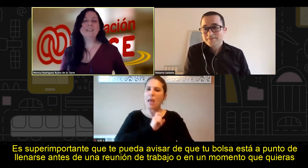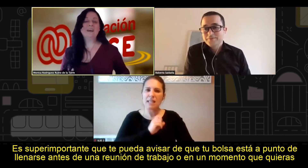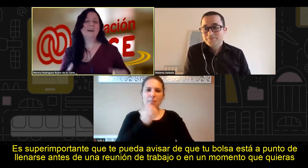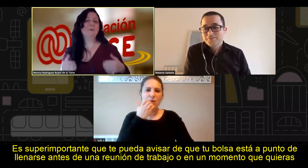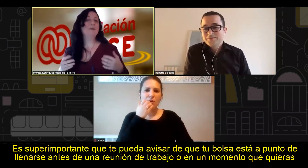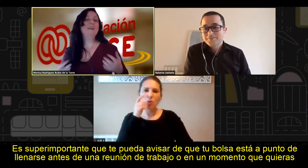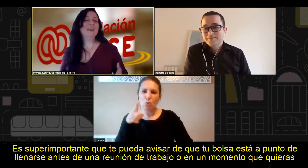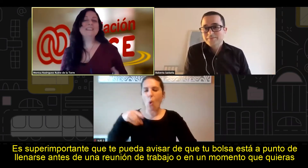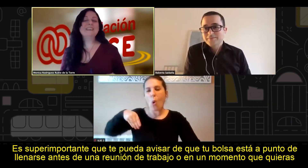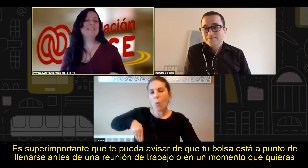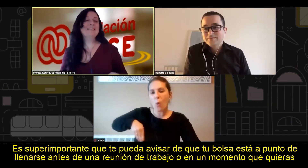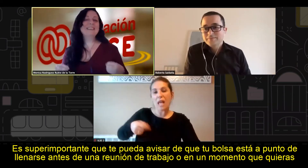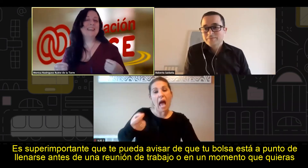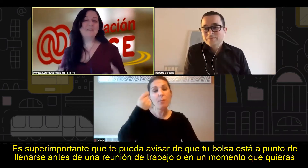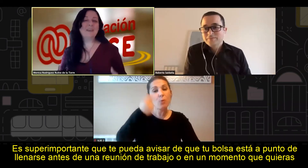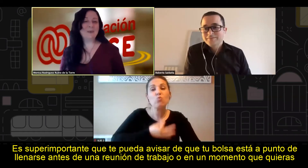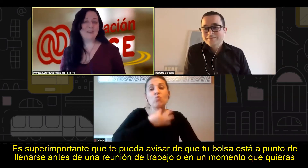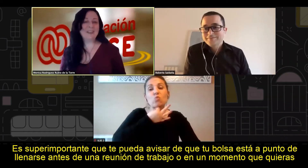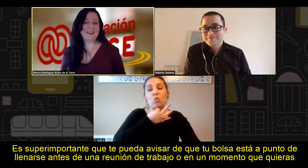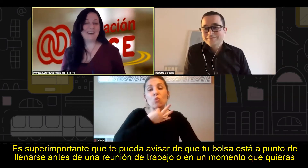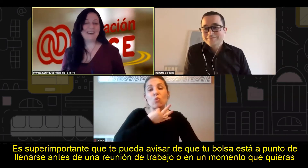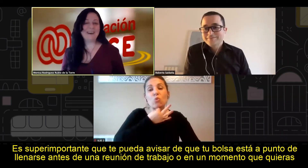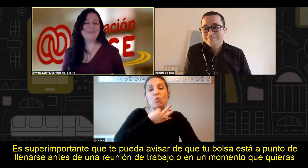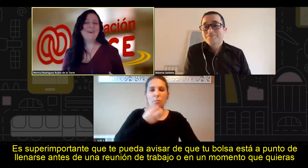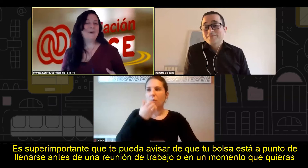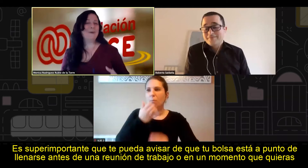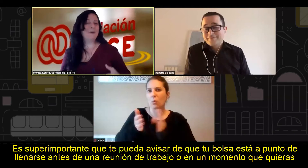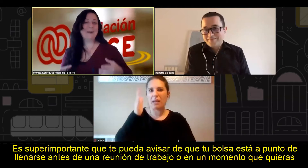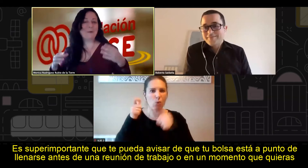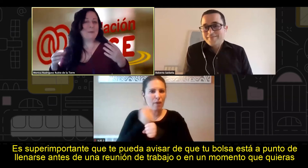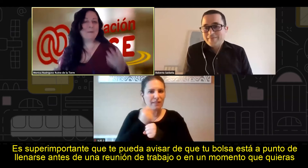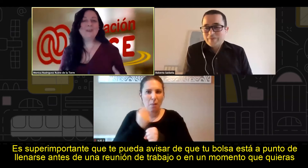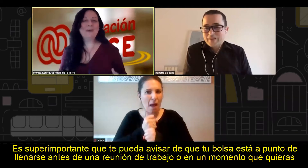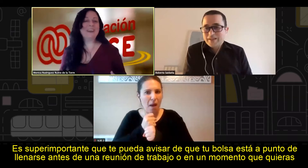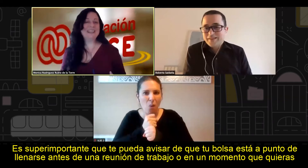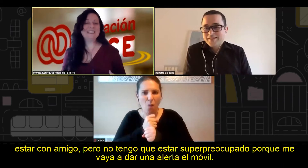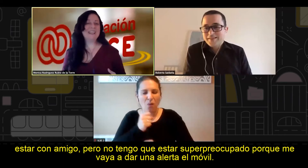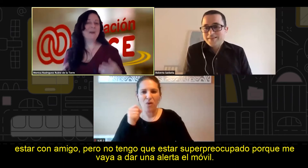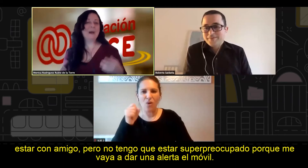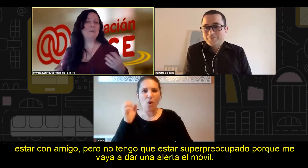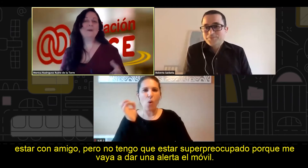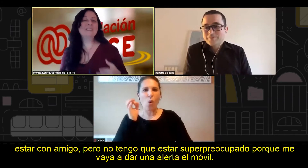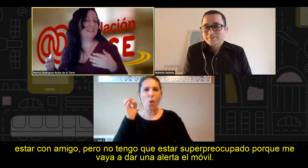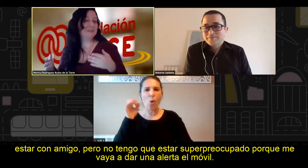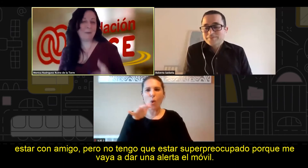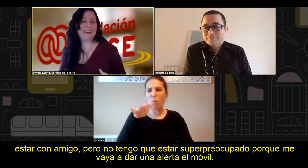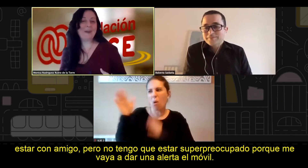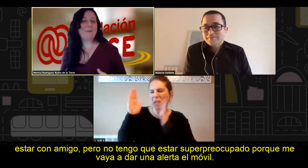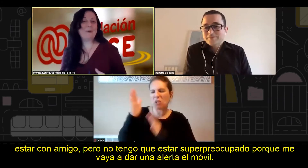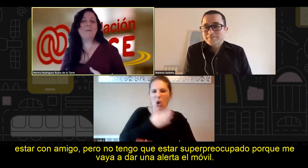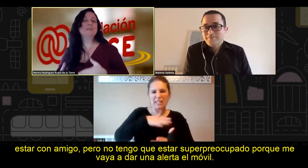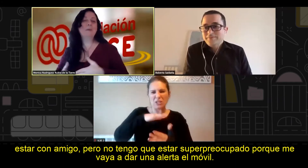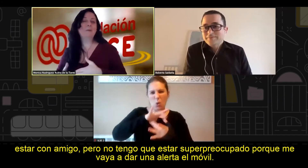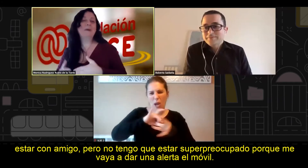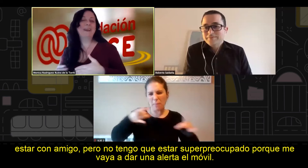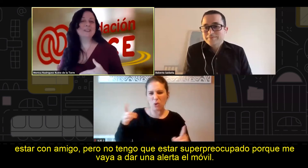está a punto de llenarse antes de entrar a una reunión de trabajo o en algún momento que quieras estar con amigos y digas, me voy a quedar un poco